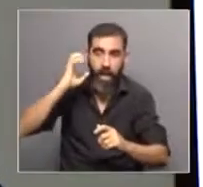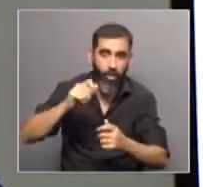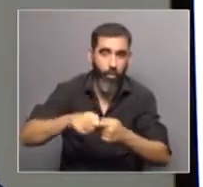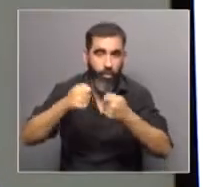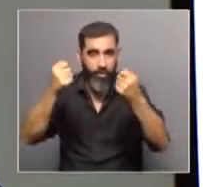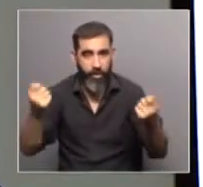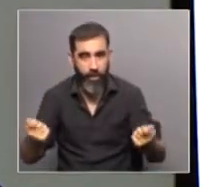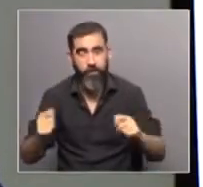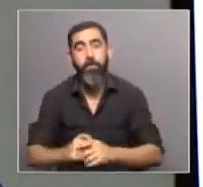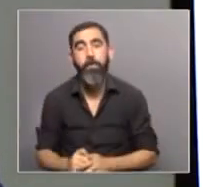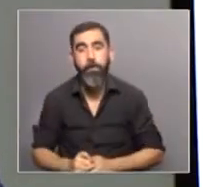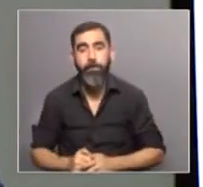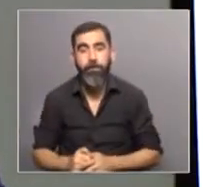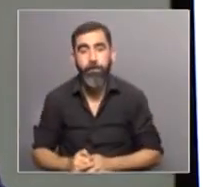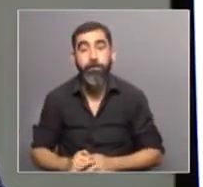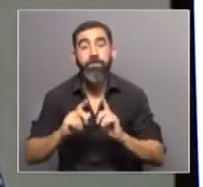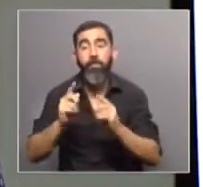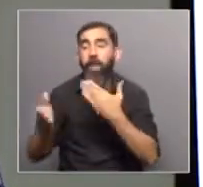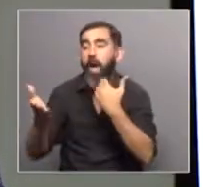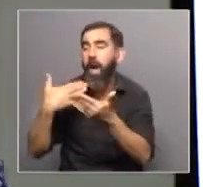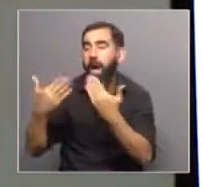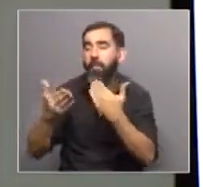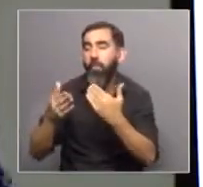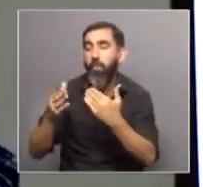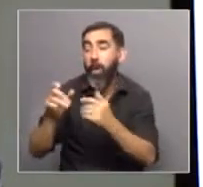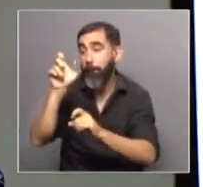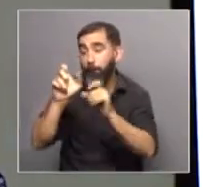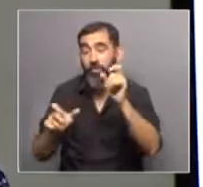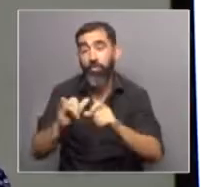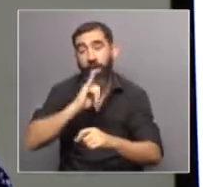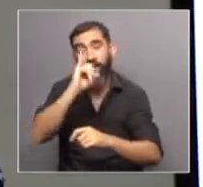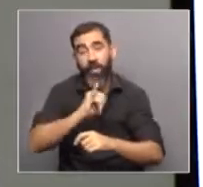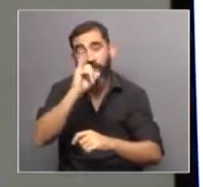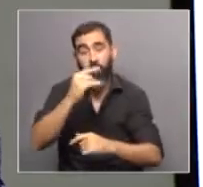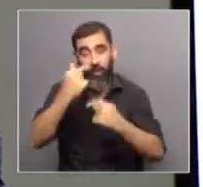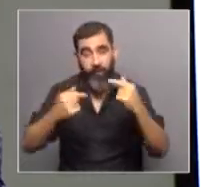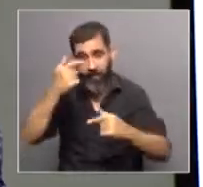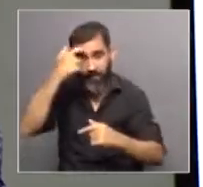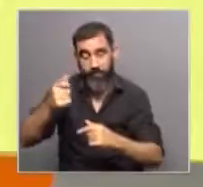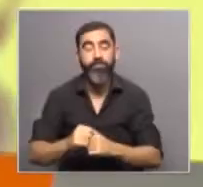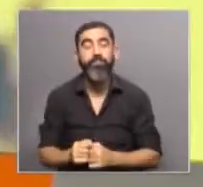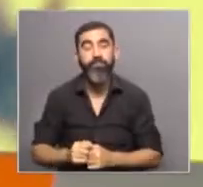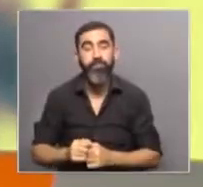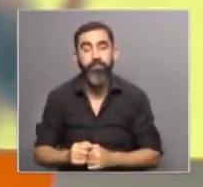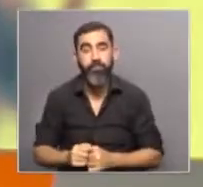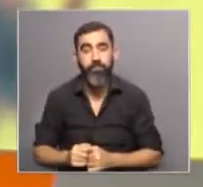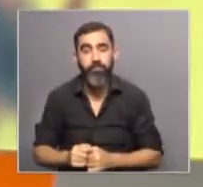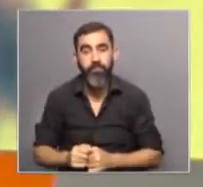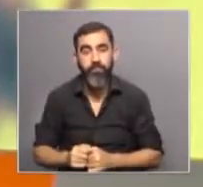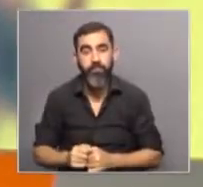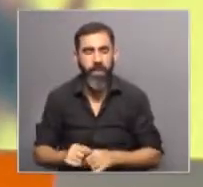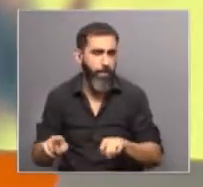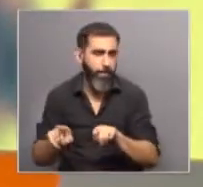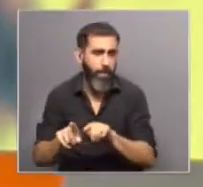Y del otro lado del mostrador, Alexandra Perrone fue a hablar con los personajes de los informes y demás. Bueno, hablamos justamente también dentro del